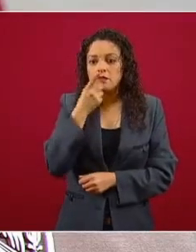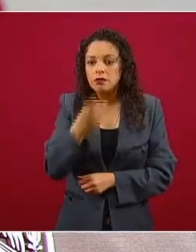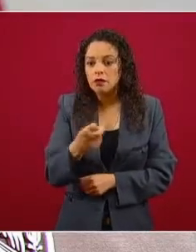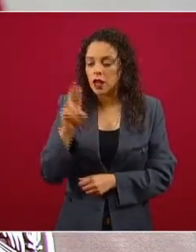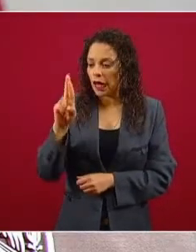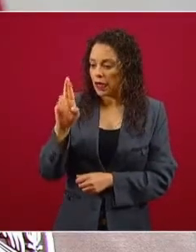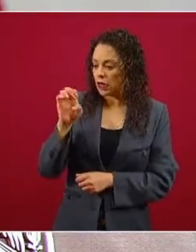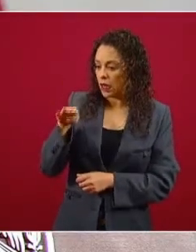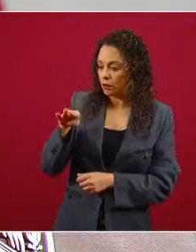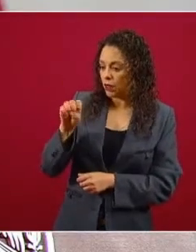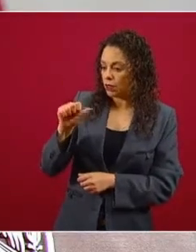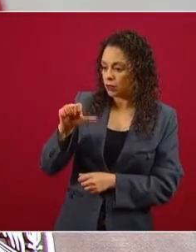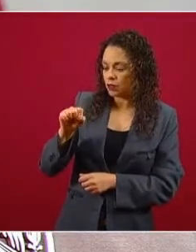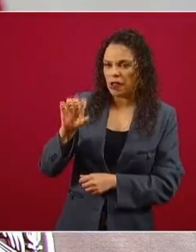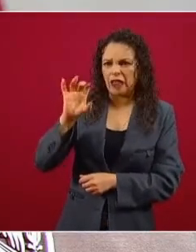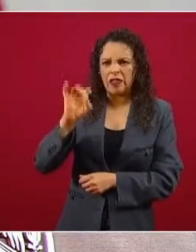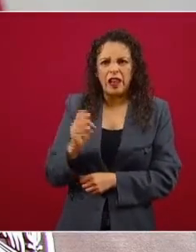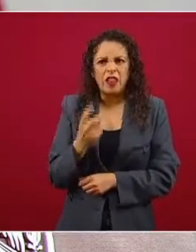32, 35 mil